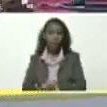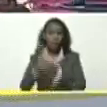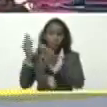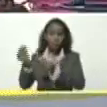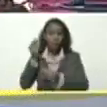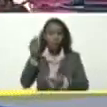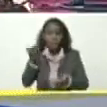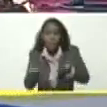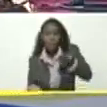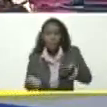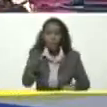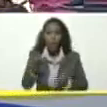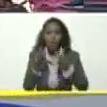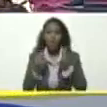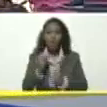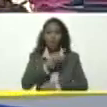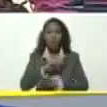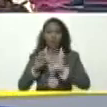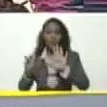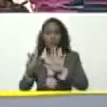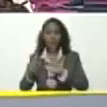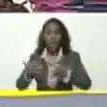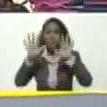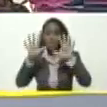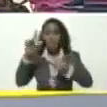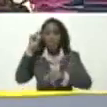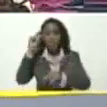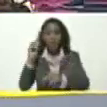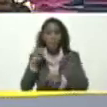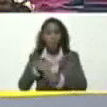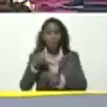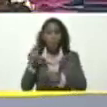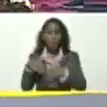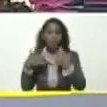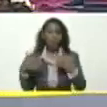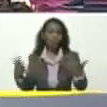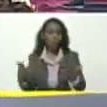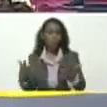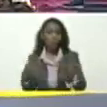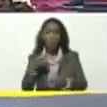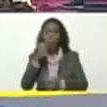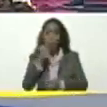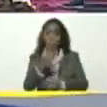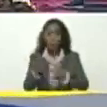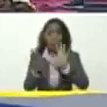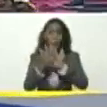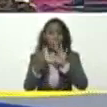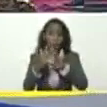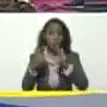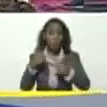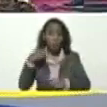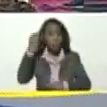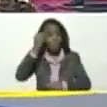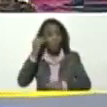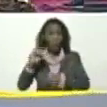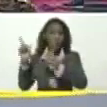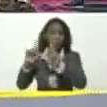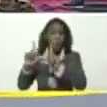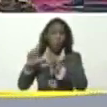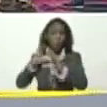balance de esta edición número 17. Son 10 días, bueno, buena cobertura, creo, de los medios de